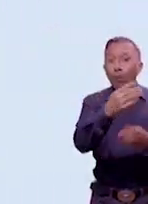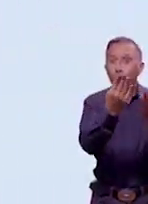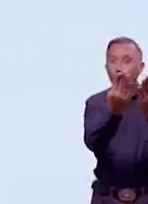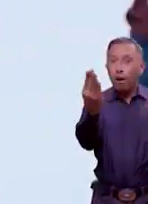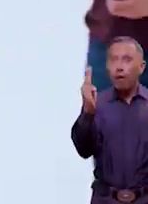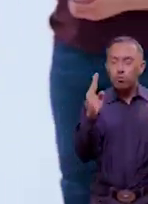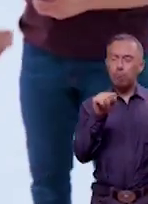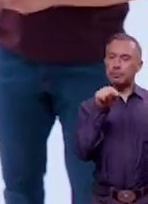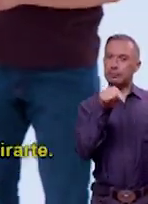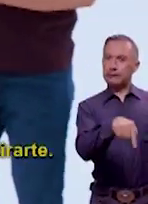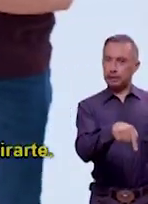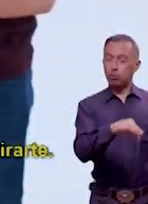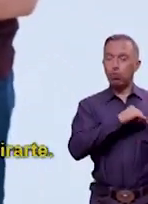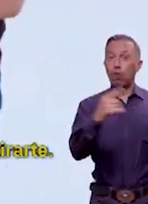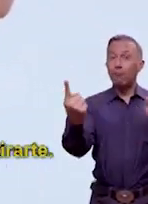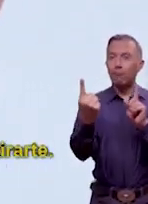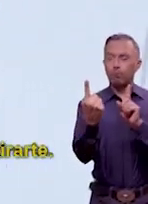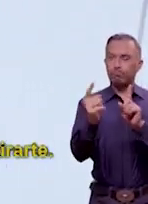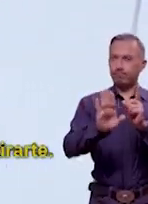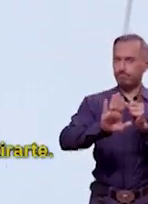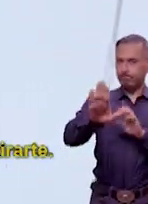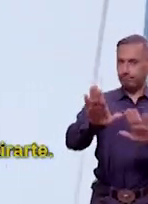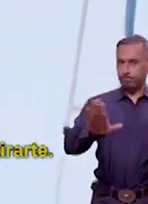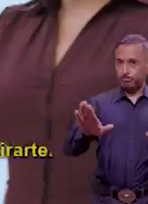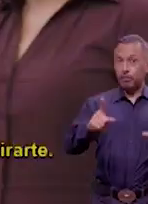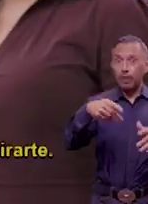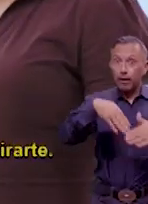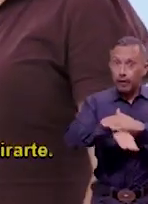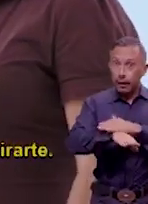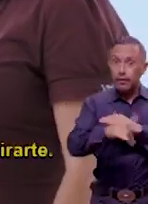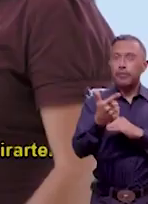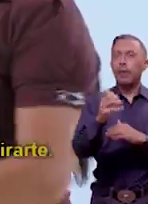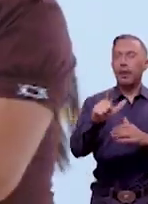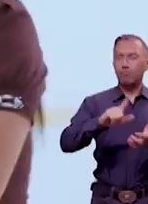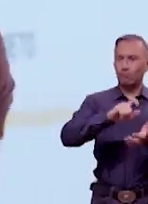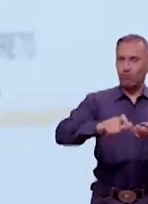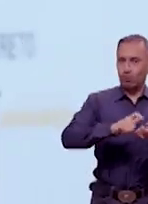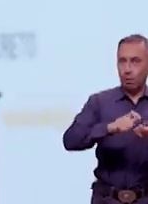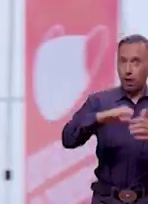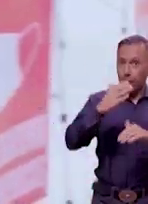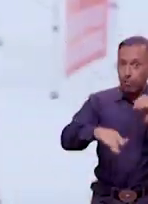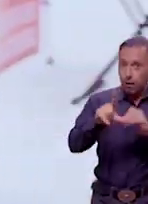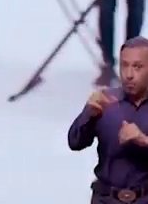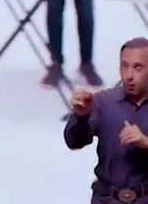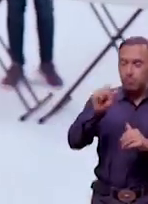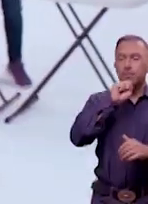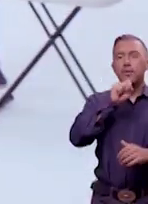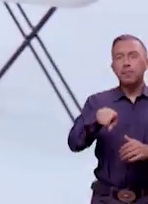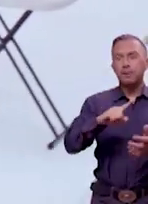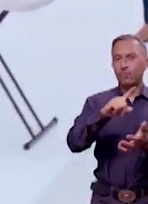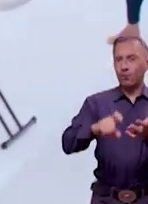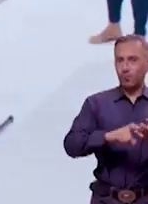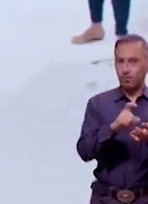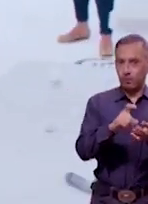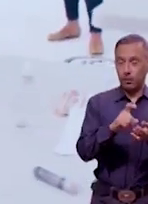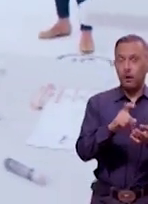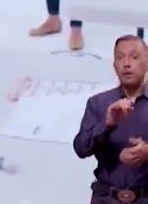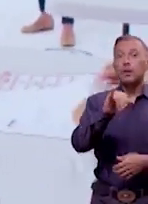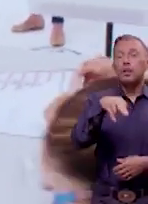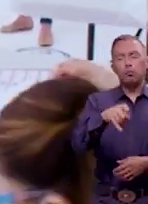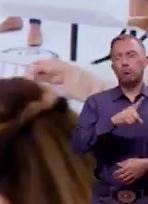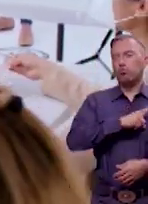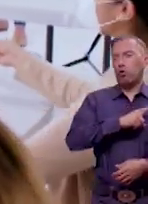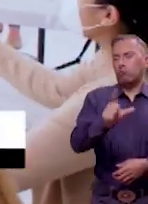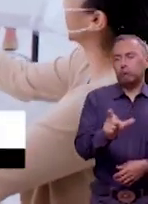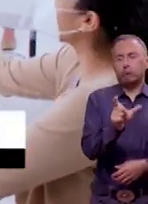11 presidencias municipales. Estas votaciones se realizarán en medio de la pandemia del COVID-19, virus que ya lleva activo casi año y medio en nuestro